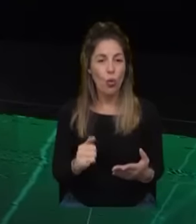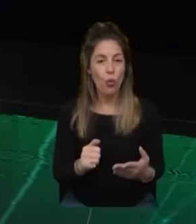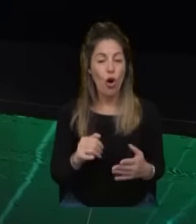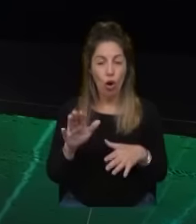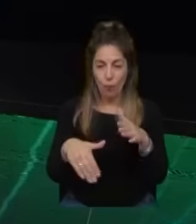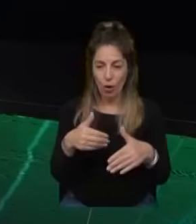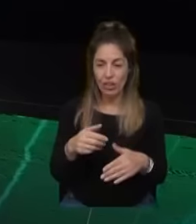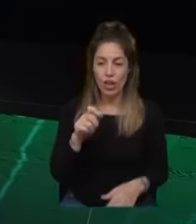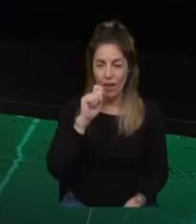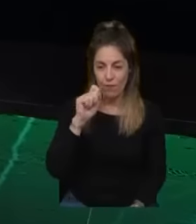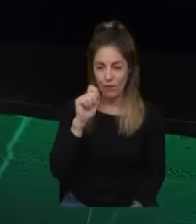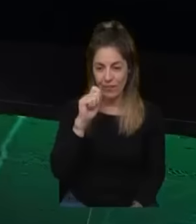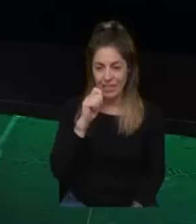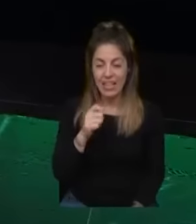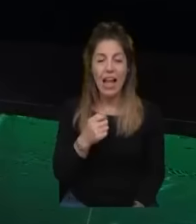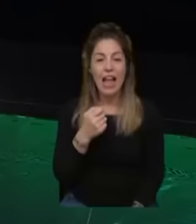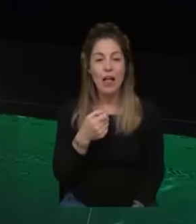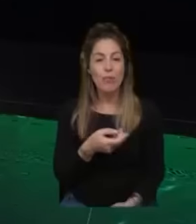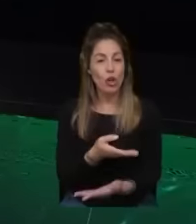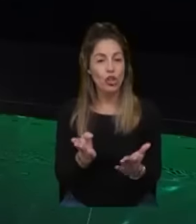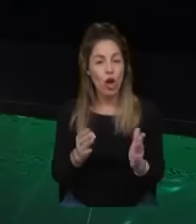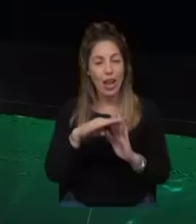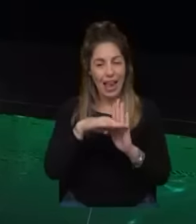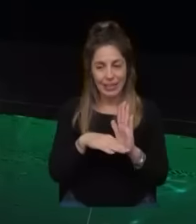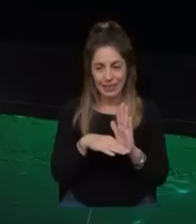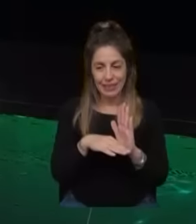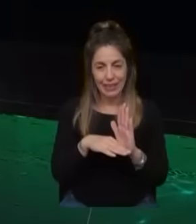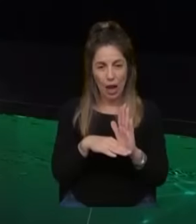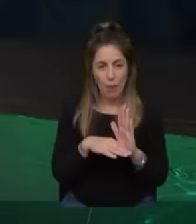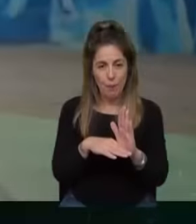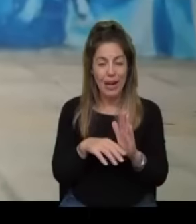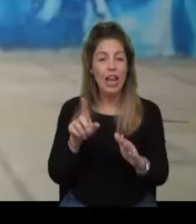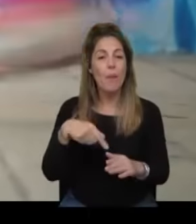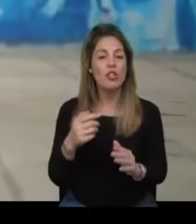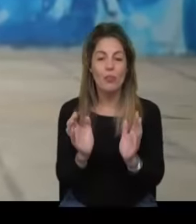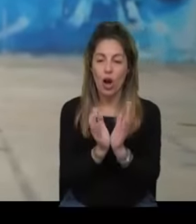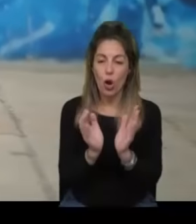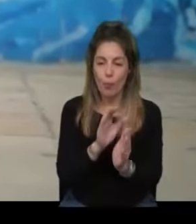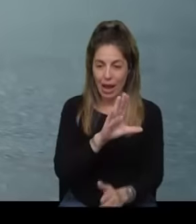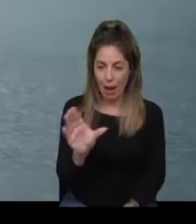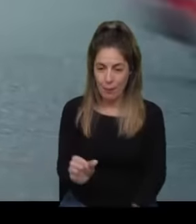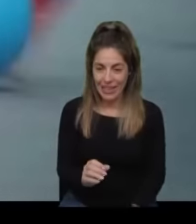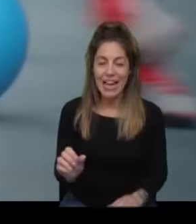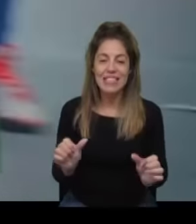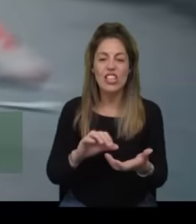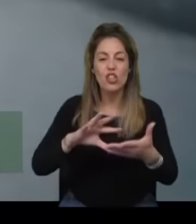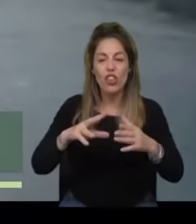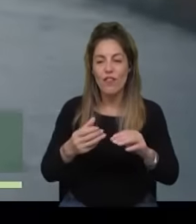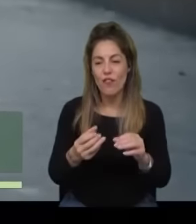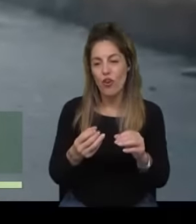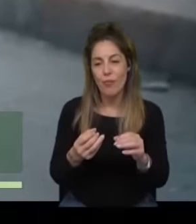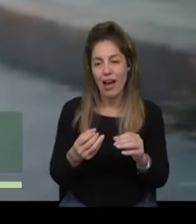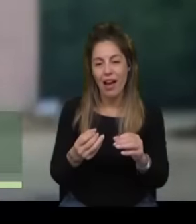convocatoria. Marcelo Bielsa dio a conocer la lista de los convocados para la próxima Copa América. Y se hizo de una manera